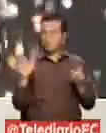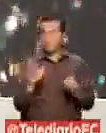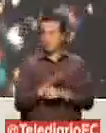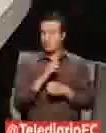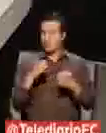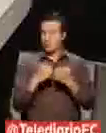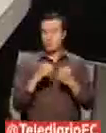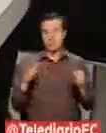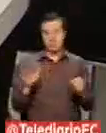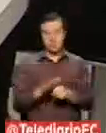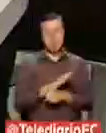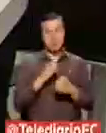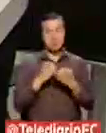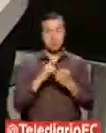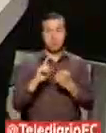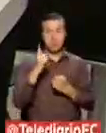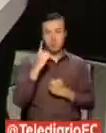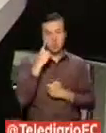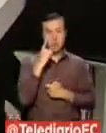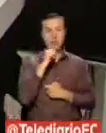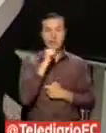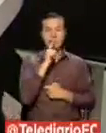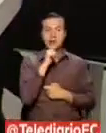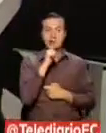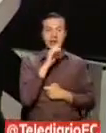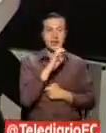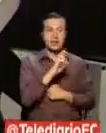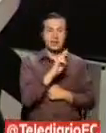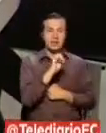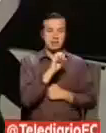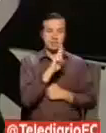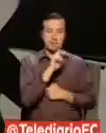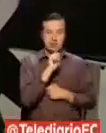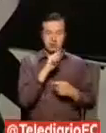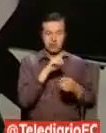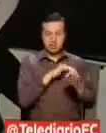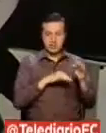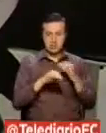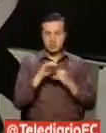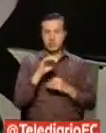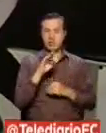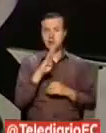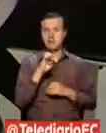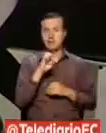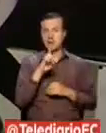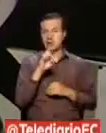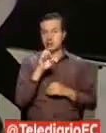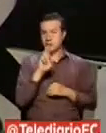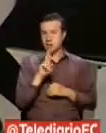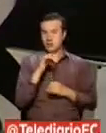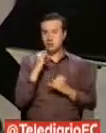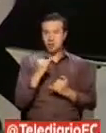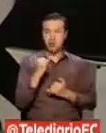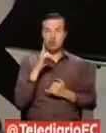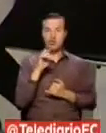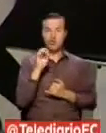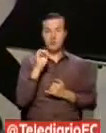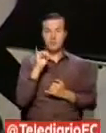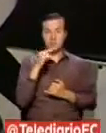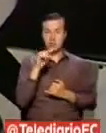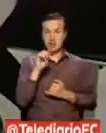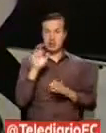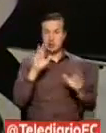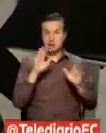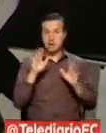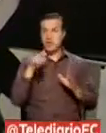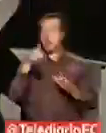equipo. Completo el equipo, la única baja es la de Cristian Rabines, Beder Caicedo lo reemplazará y el día de hoy se une Alexander Domínguez, que jugó ayer